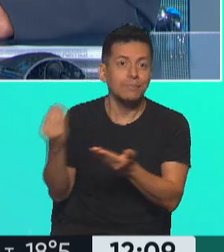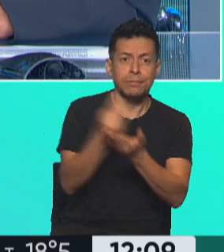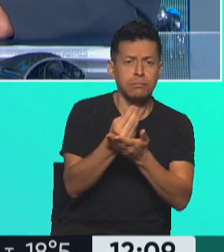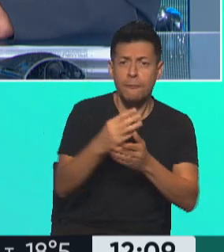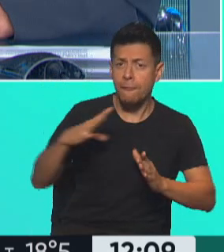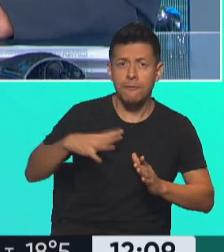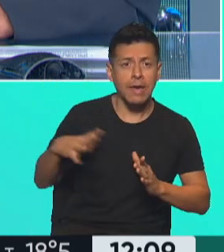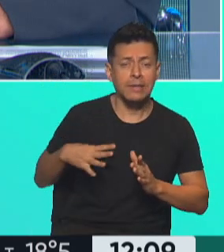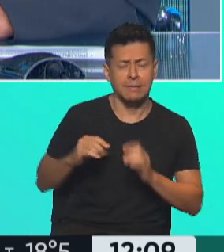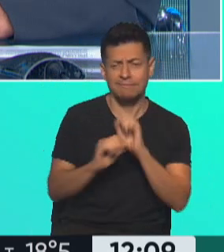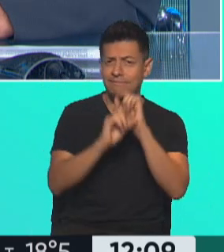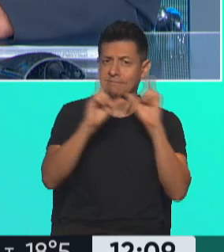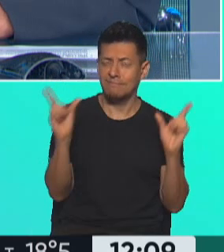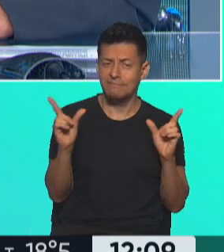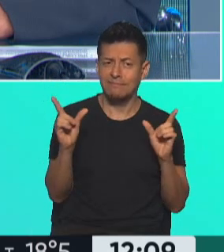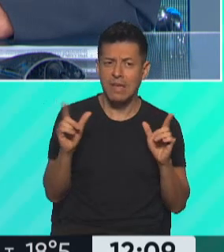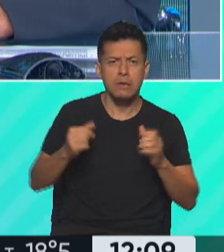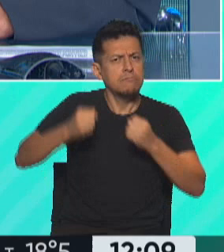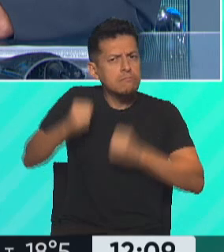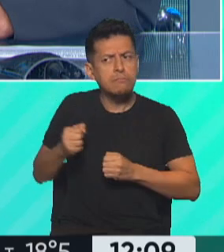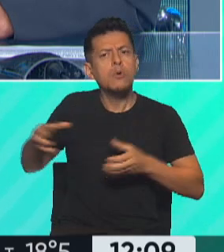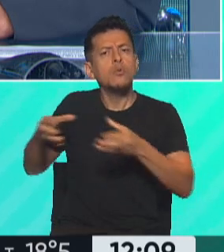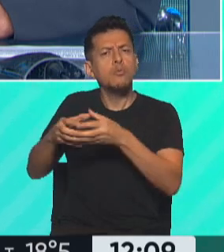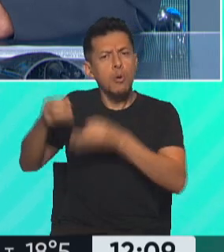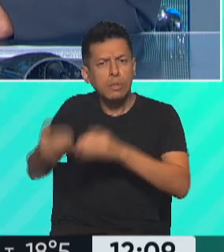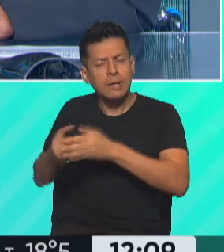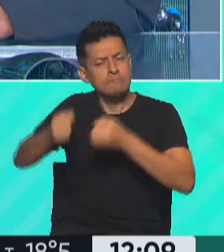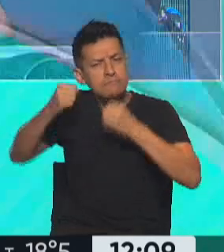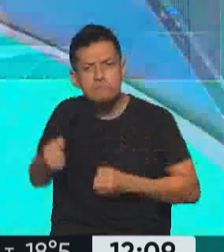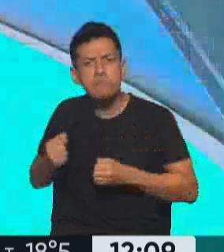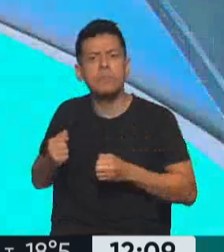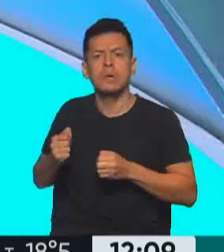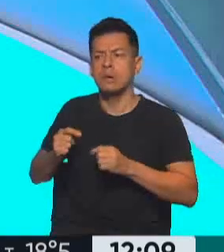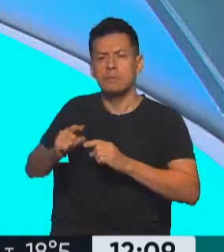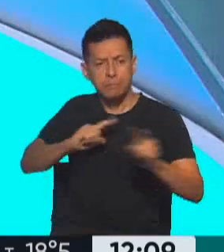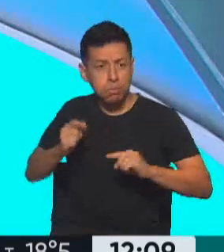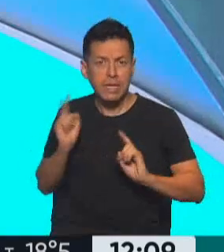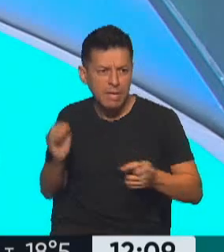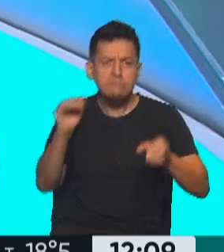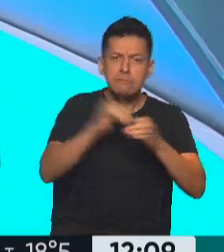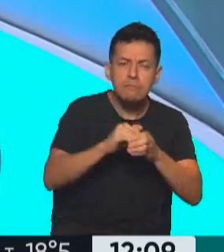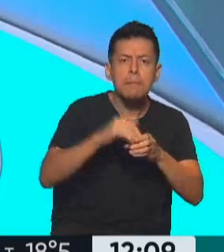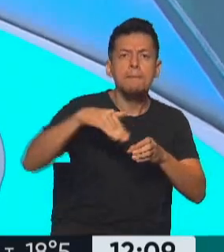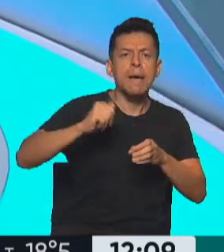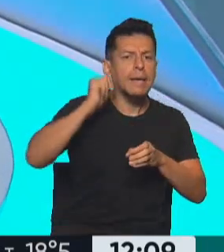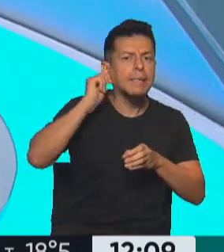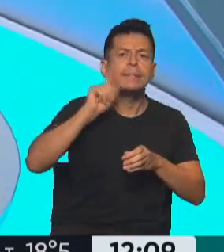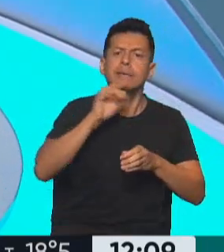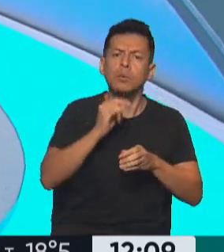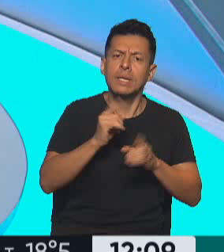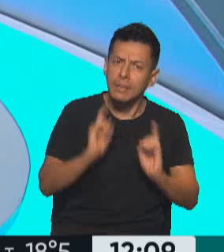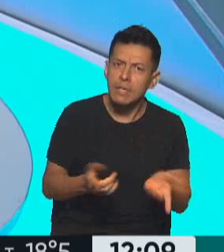llama poderosamente la atención que estén empecinados en también comandar el Consejo de la Magistratura, además de la Corte Suprema. Yo por eso